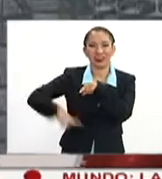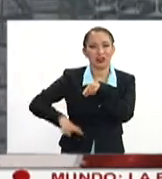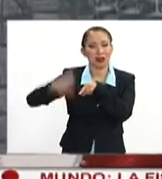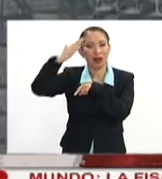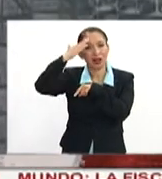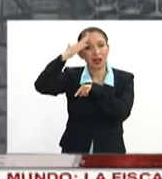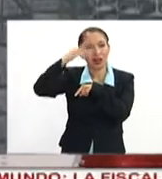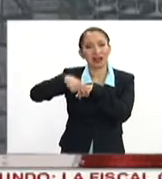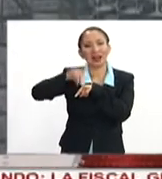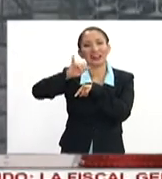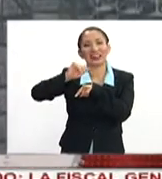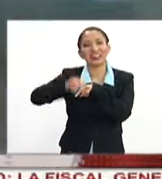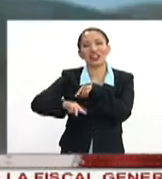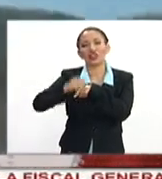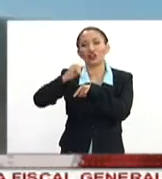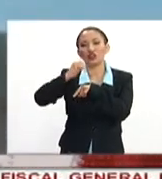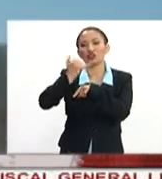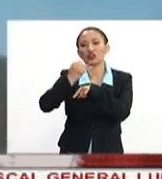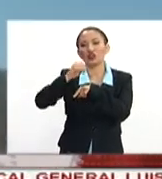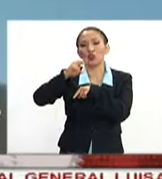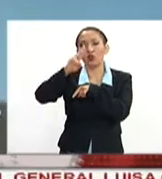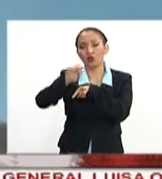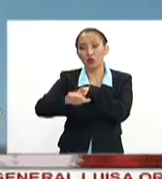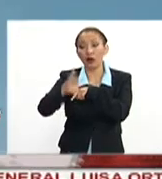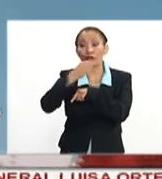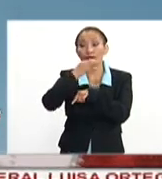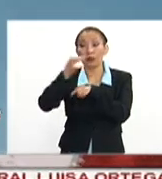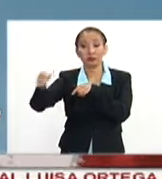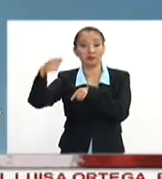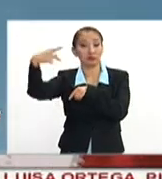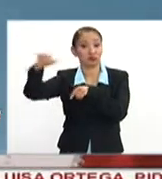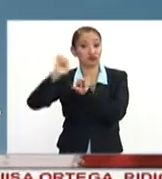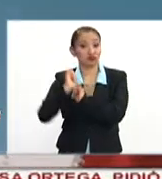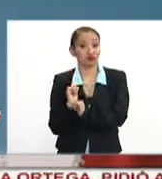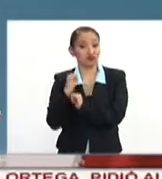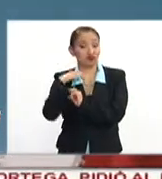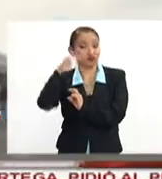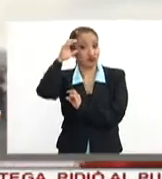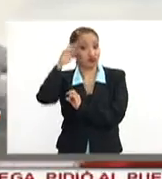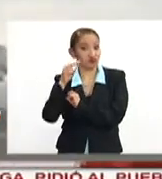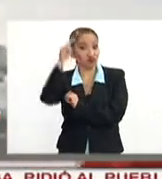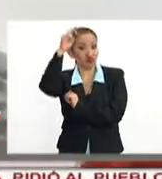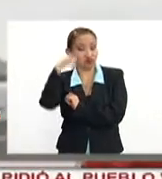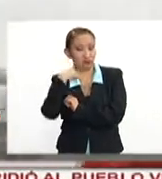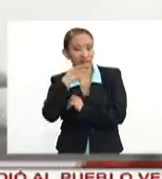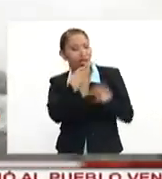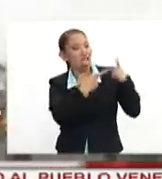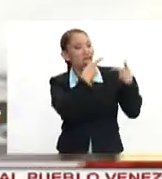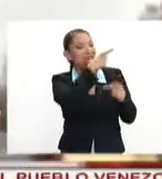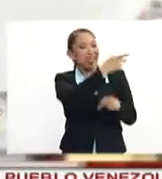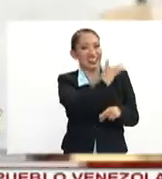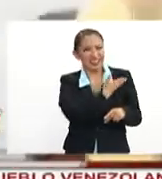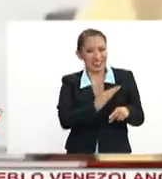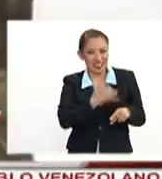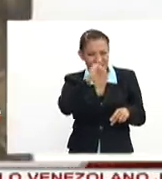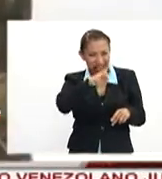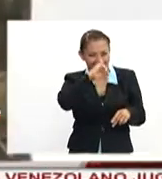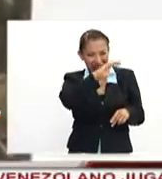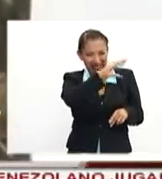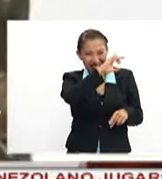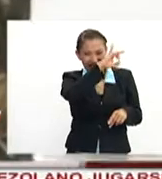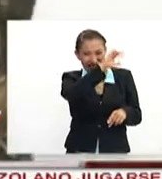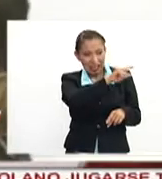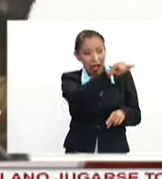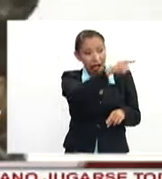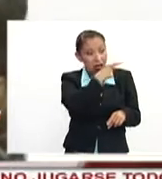líder Kim Jong-un. Esto lo confirmó un vocero de la Cancillería norcoreana. Esto tras las declaraciones del jefe de la CIA,